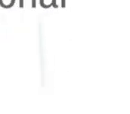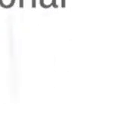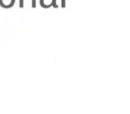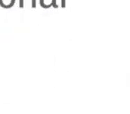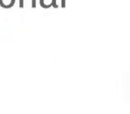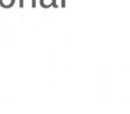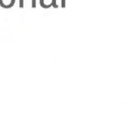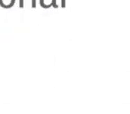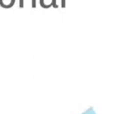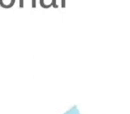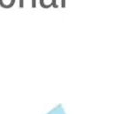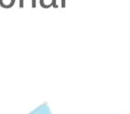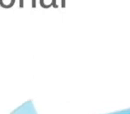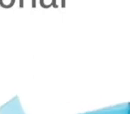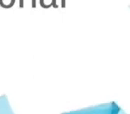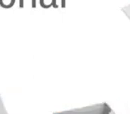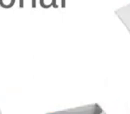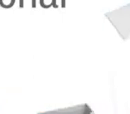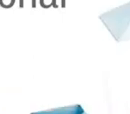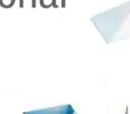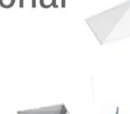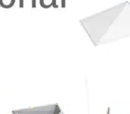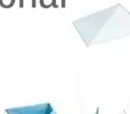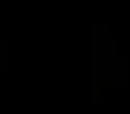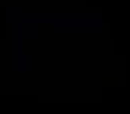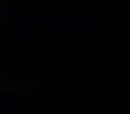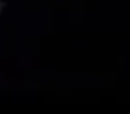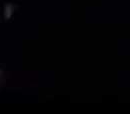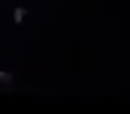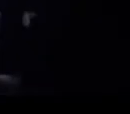Inicio de espacio promocional.